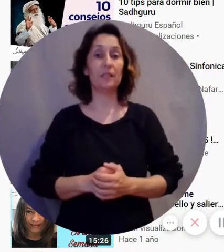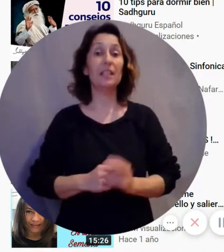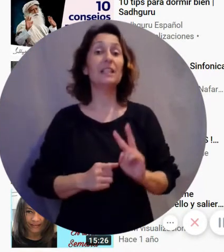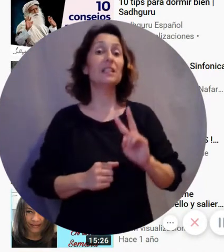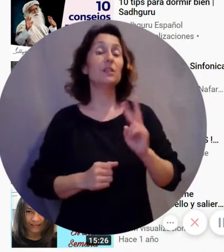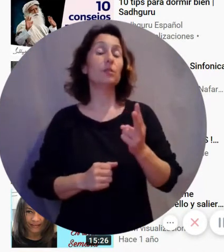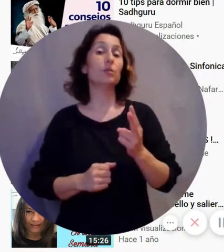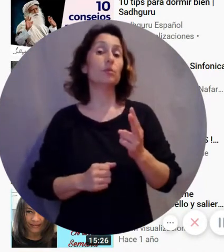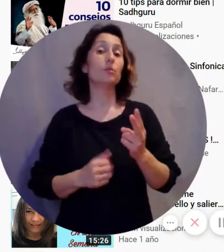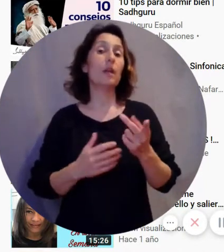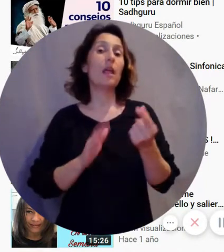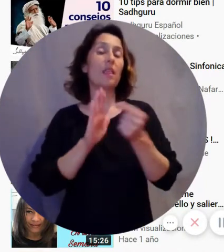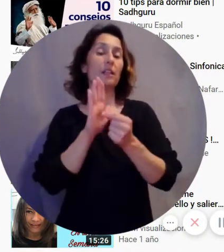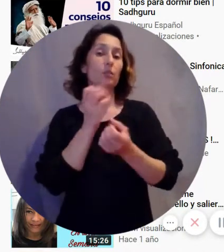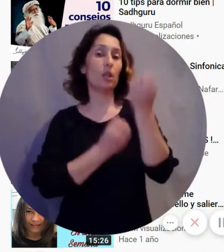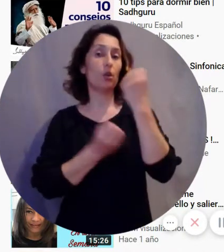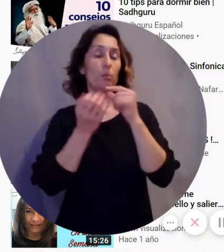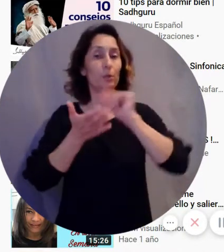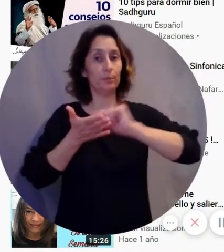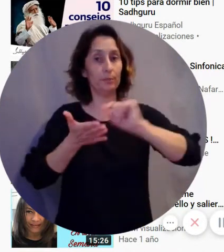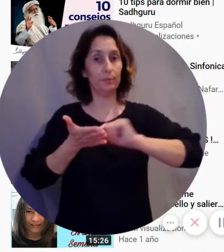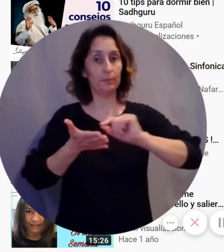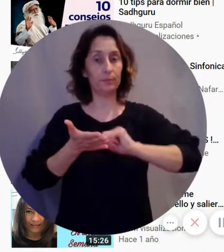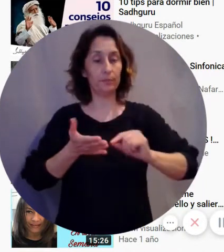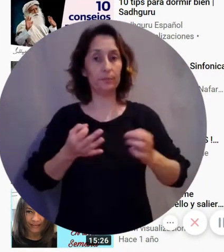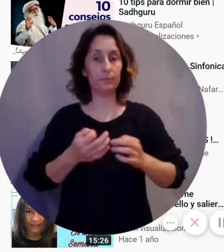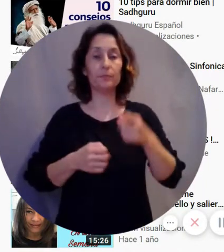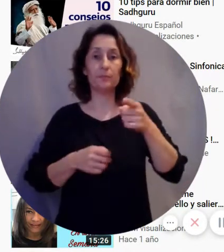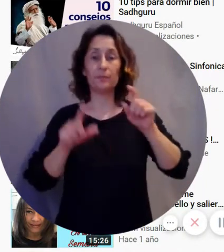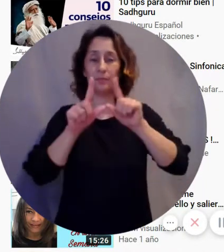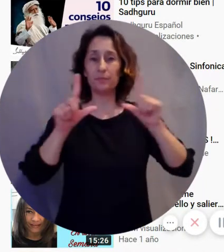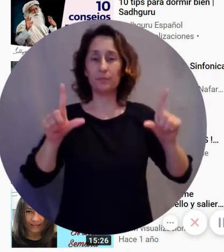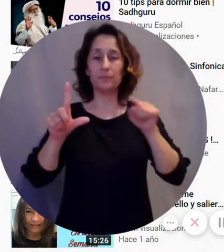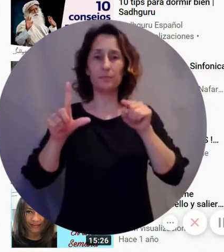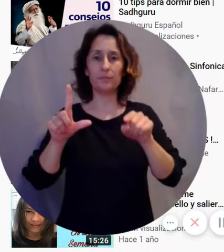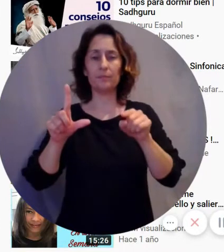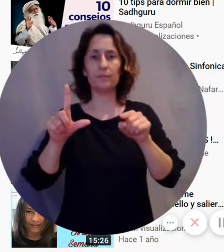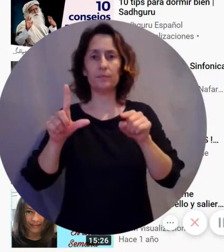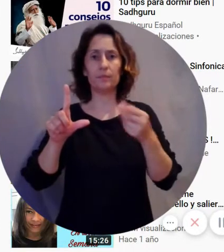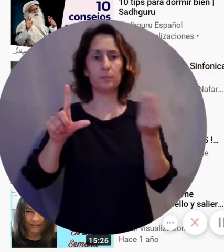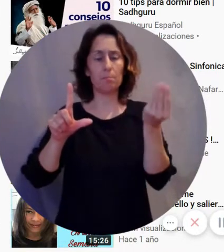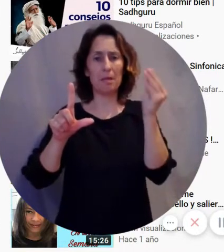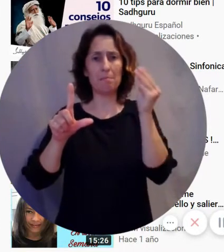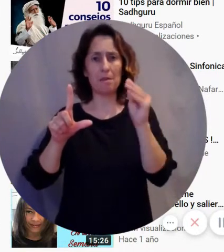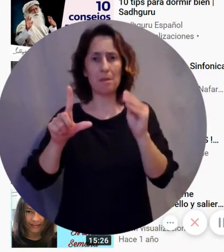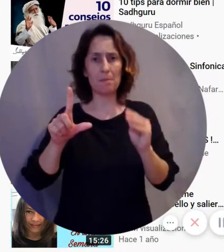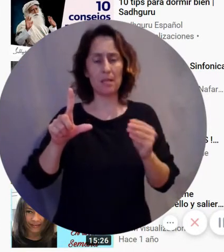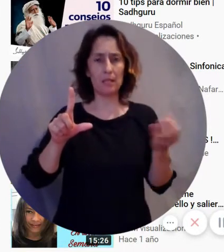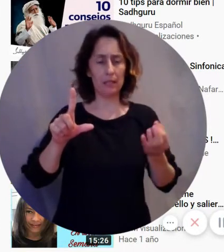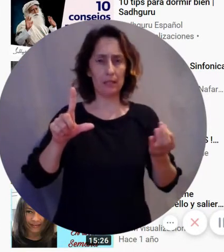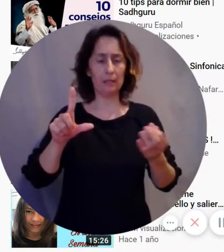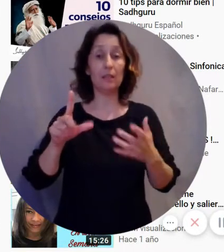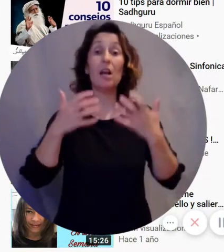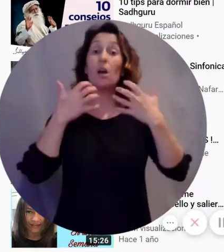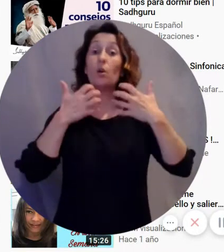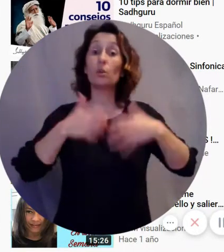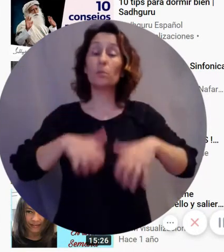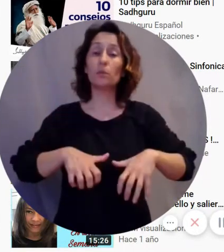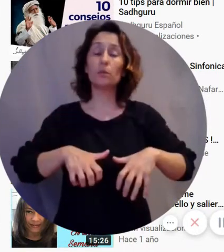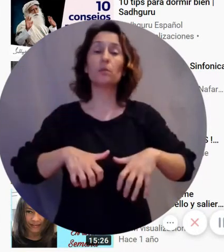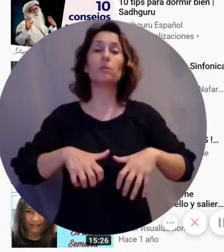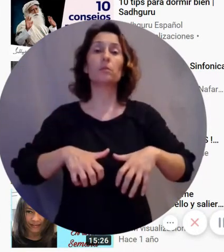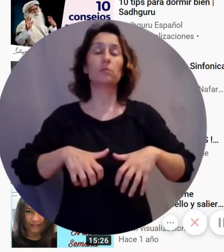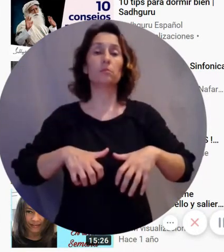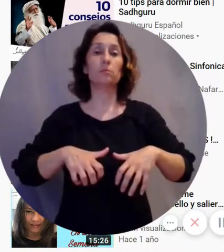económicos. En este bloque tenemos todas las secciones que se pueden añadir al impuesto. Por defecto aparecerán cumplimentadas aquellas secciones